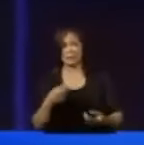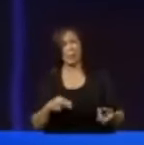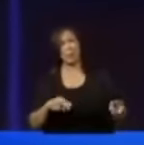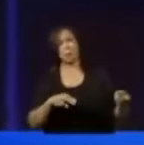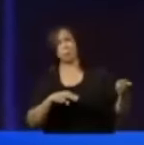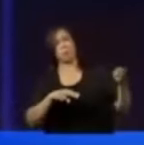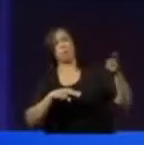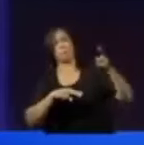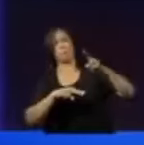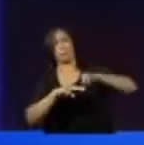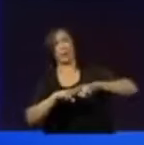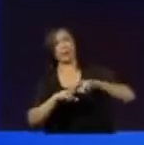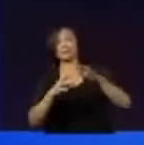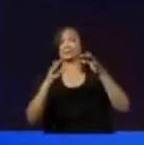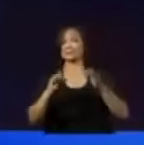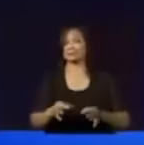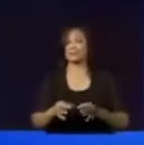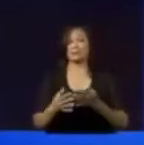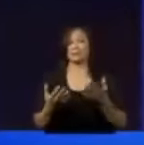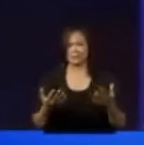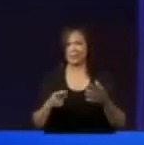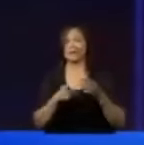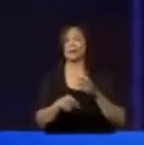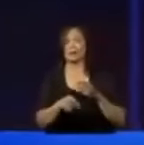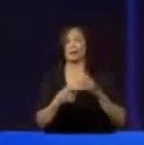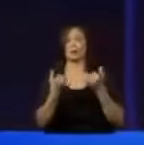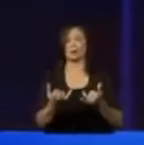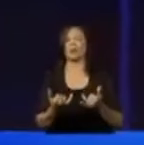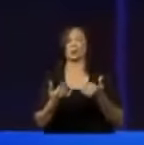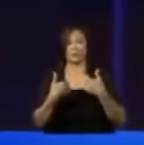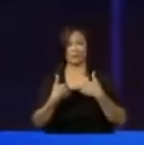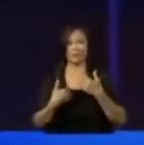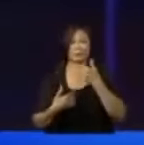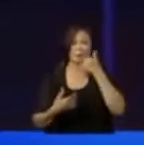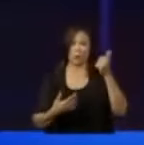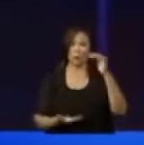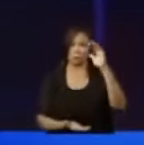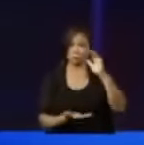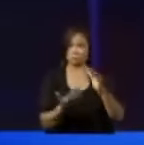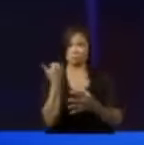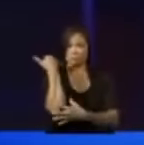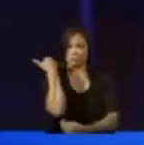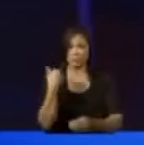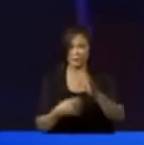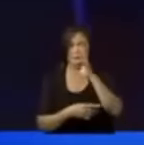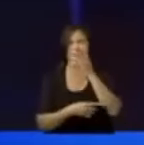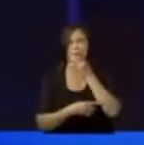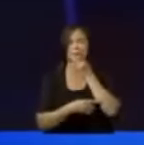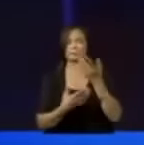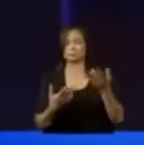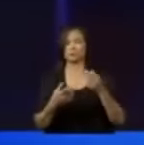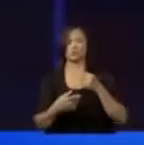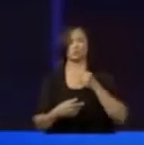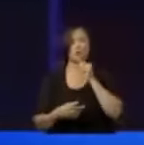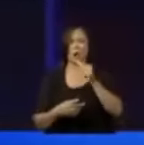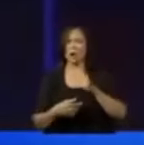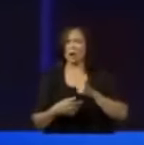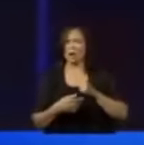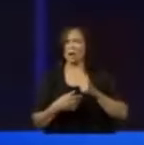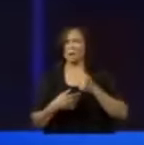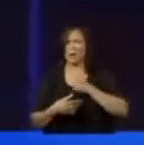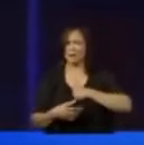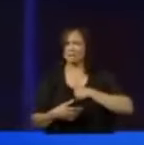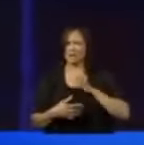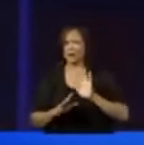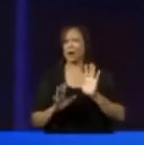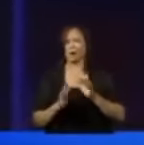a incrementar. Y esa decisión fue la que hace que hoy tenemos el menor nivel de pobreza en la República Dominicana. Y yo no me arrepiento de